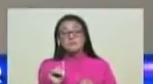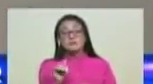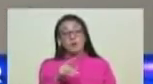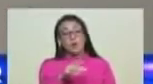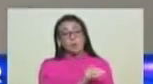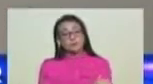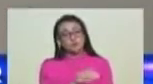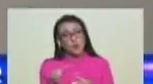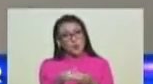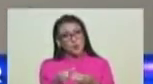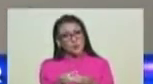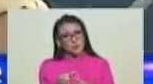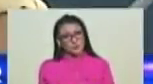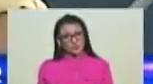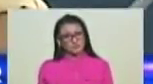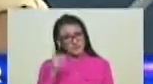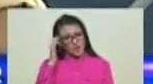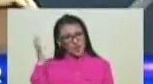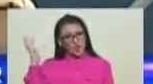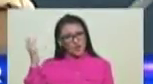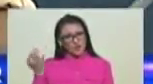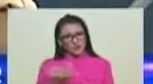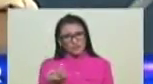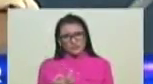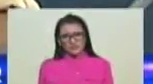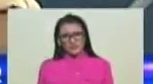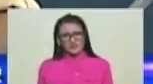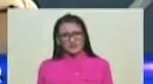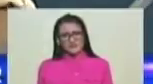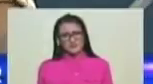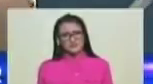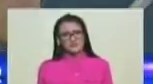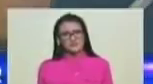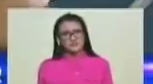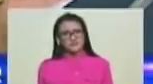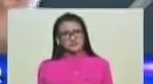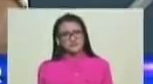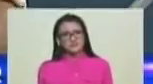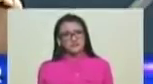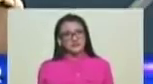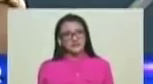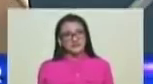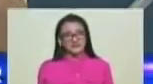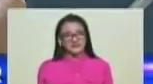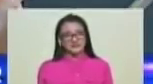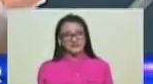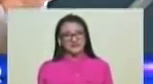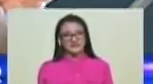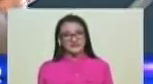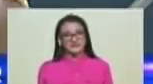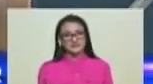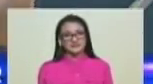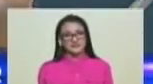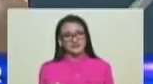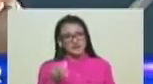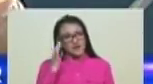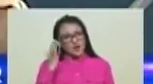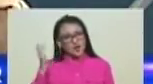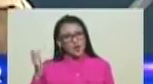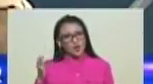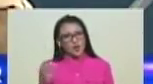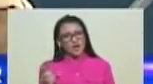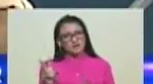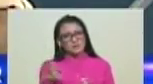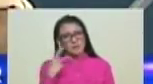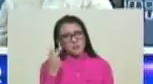que son muy locos. Son demasiado locos, perdónenme que se lo diga, no lo estoy diciendo de manera diagnóstica ni peyorativa. Son muy locos en el manejo de la